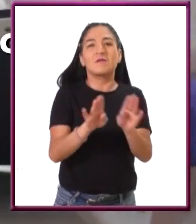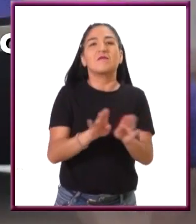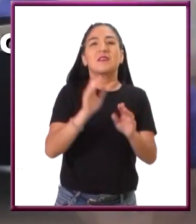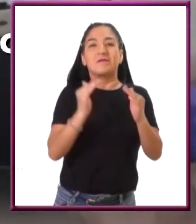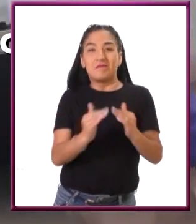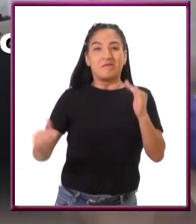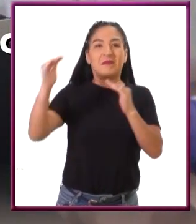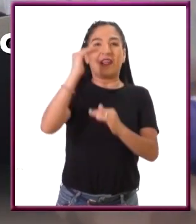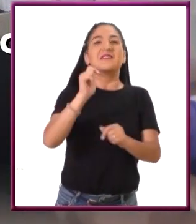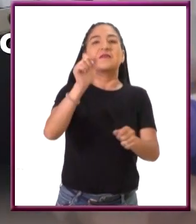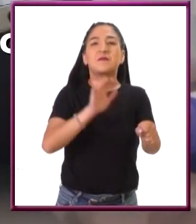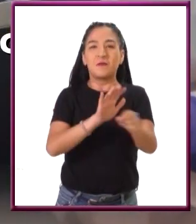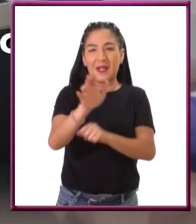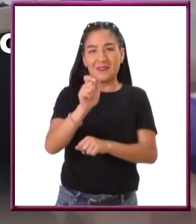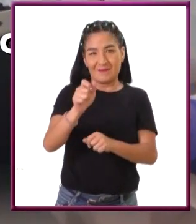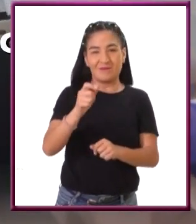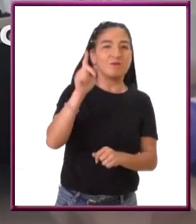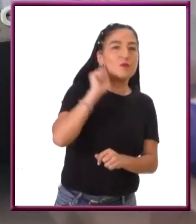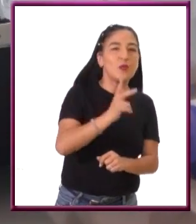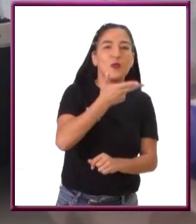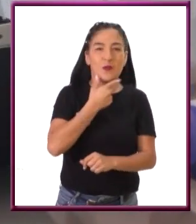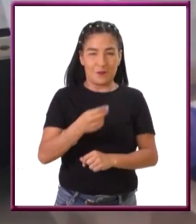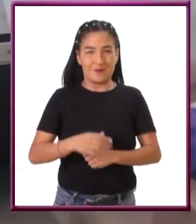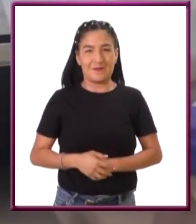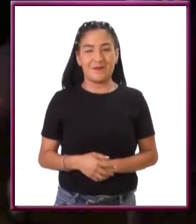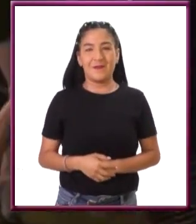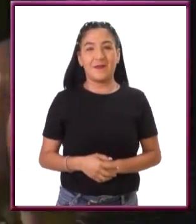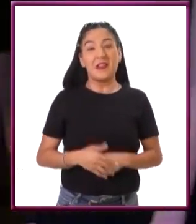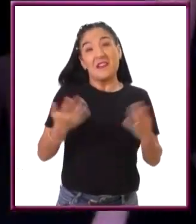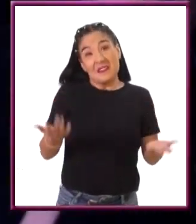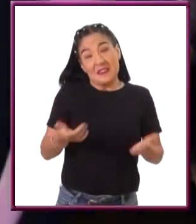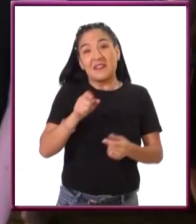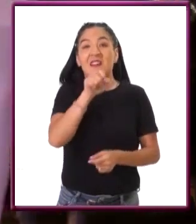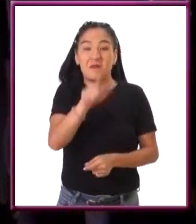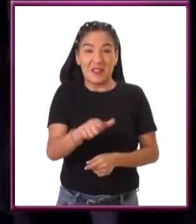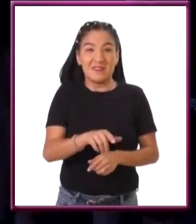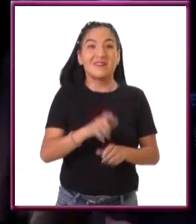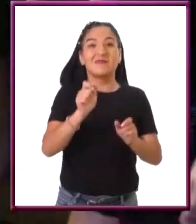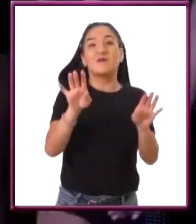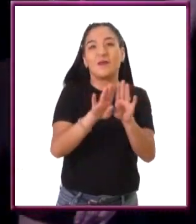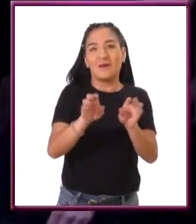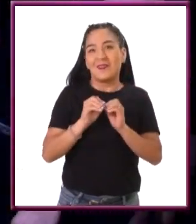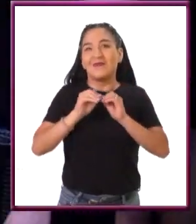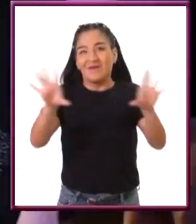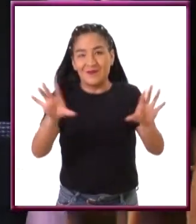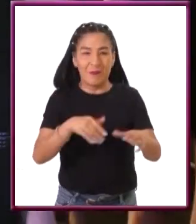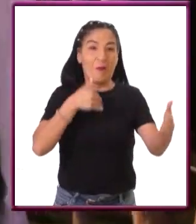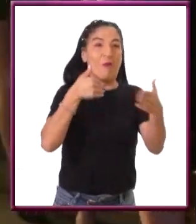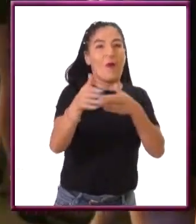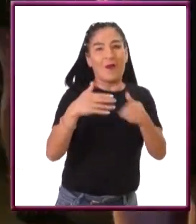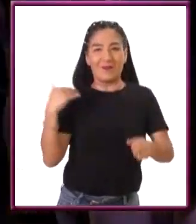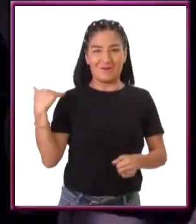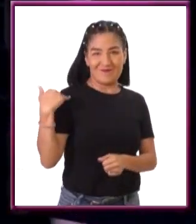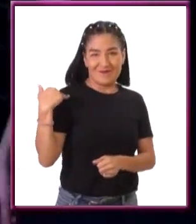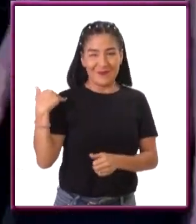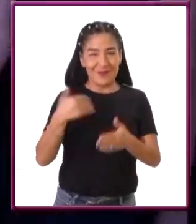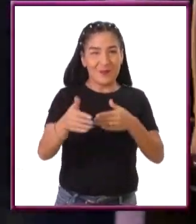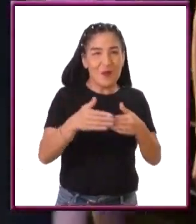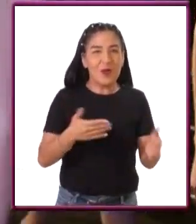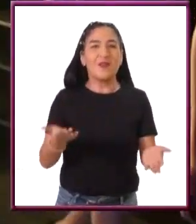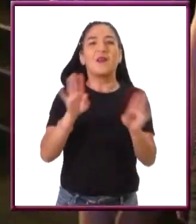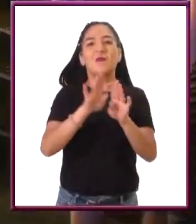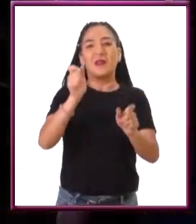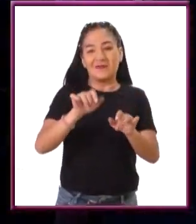de inferioridad y subordinación entre los sexos. Sin embargo, la publicidad, la moda, los